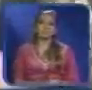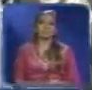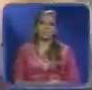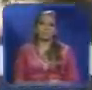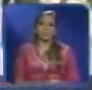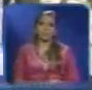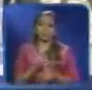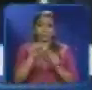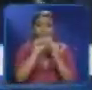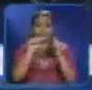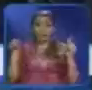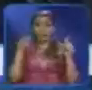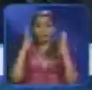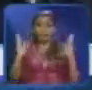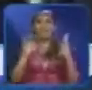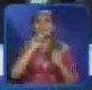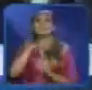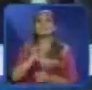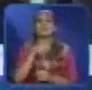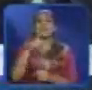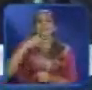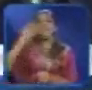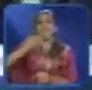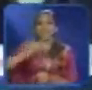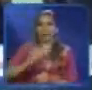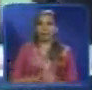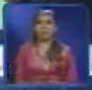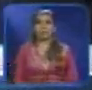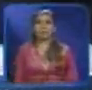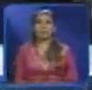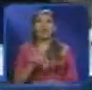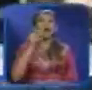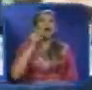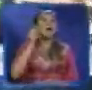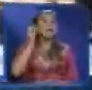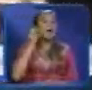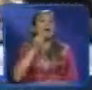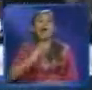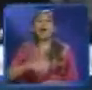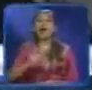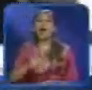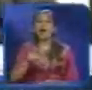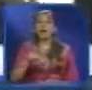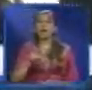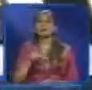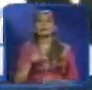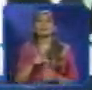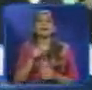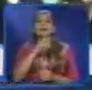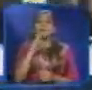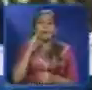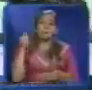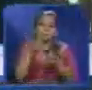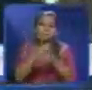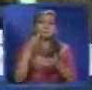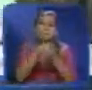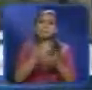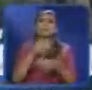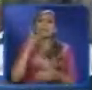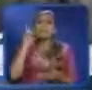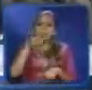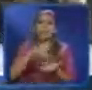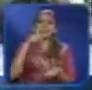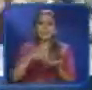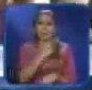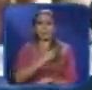El largometraje está inspirado en una historia de la vida real sobre una joven llamada Bliss cuya madre le insiste en que participe en múltiples concursos